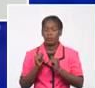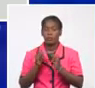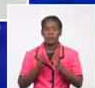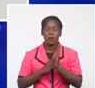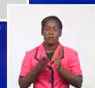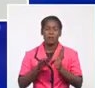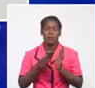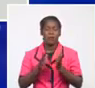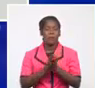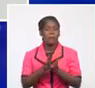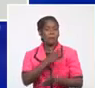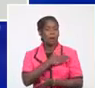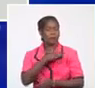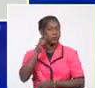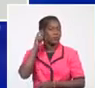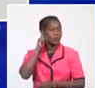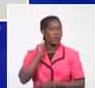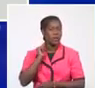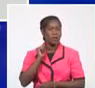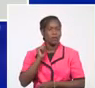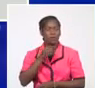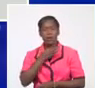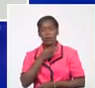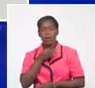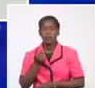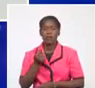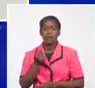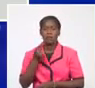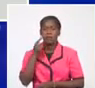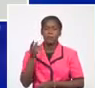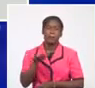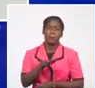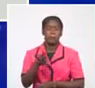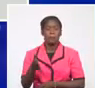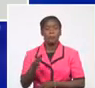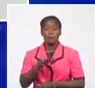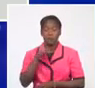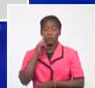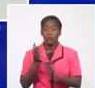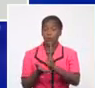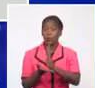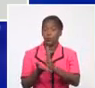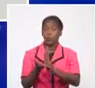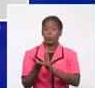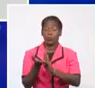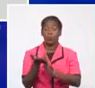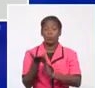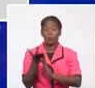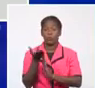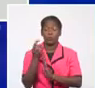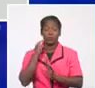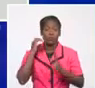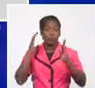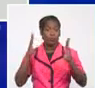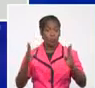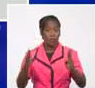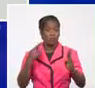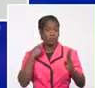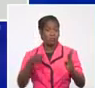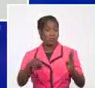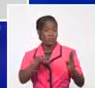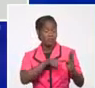al del mes de febrero, al mes de enero, y mucho más que a lo que tuvimos durante el año